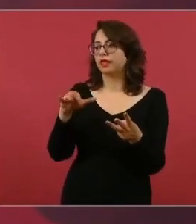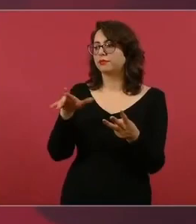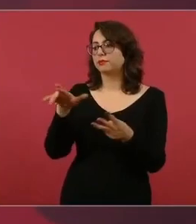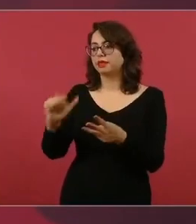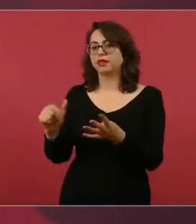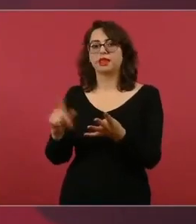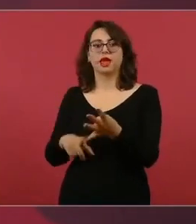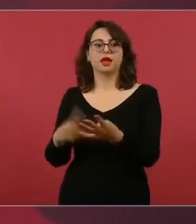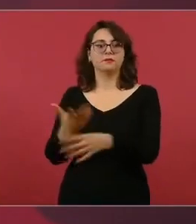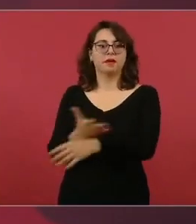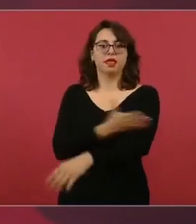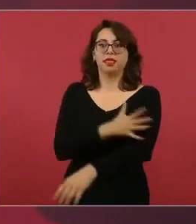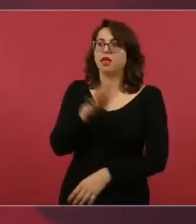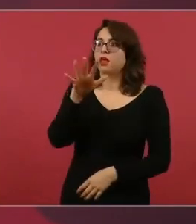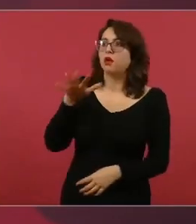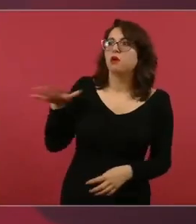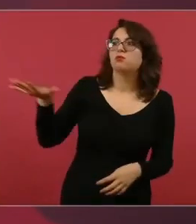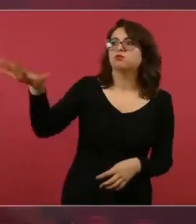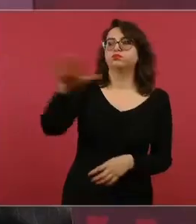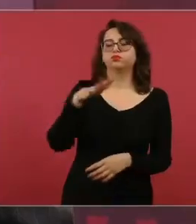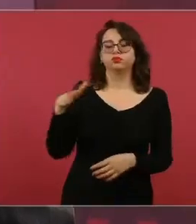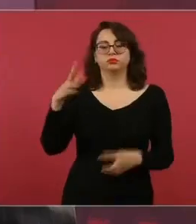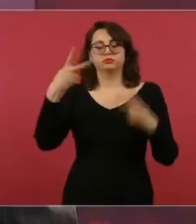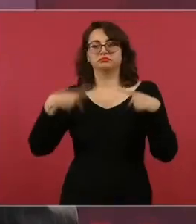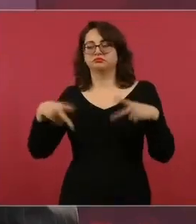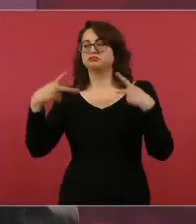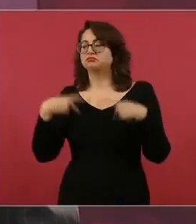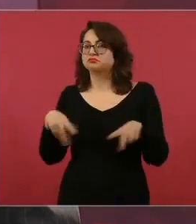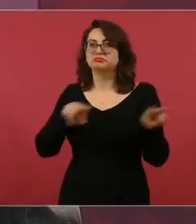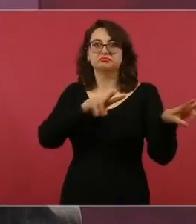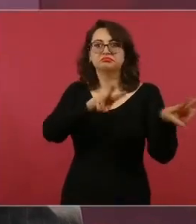muy contenta, muy alegre,